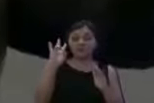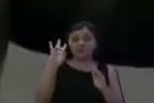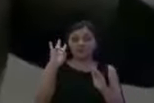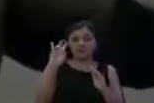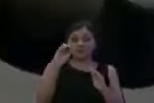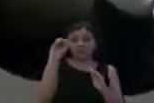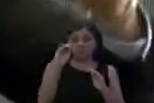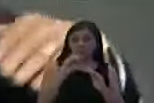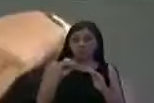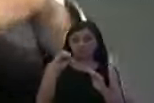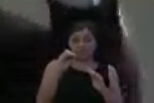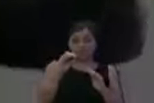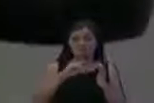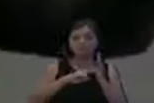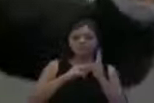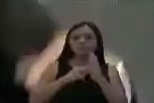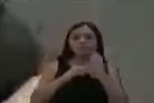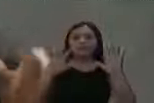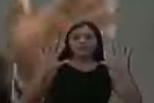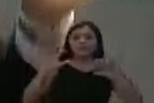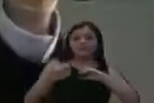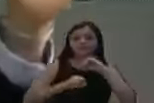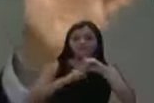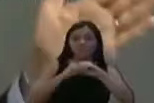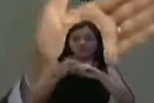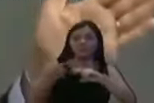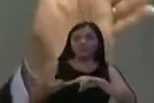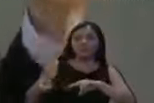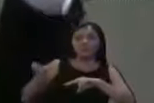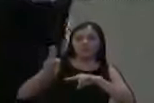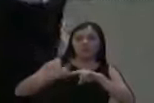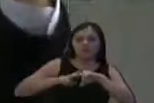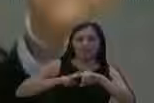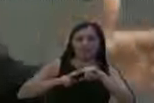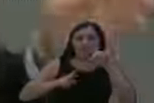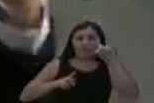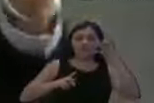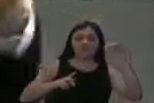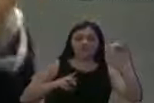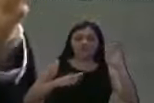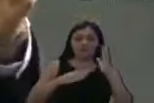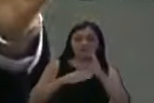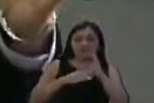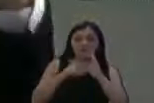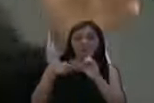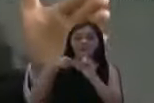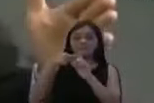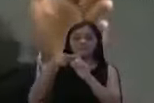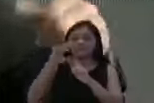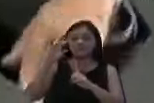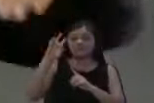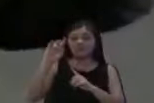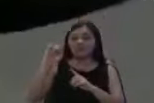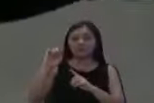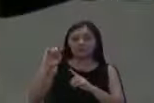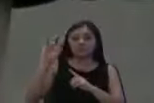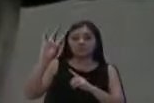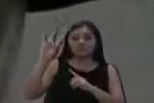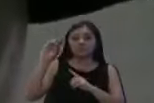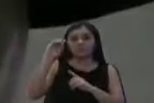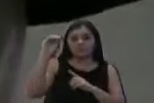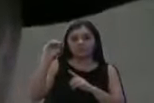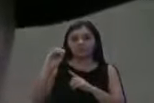coeficiente más de dos quiere decir que se duplica el valor 100000 por más 7.6 por el primer año eso da